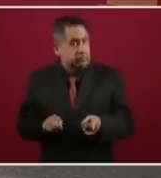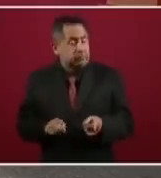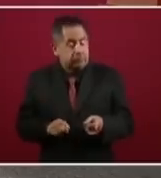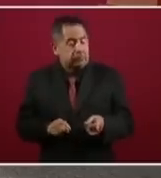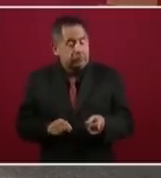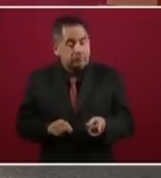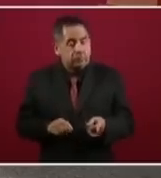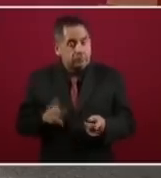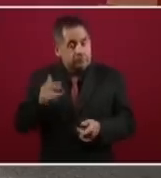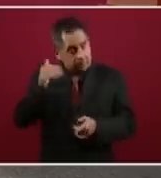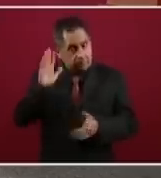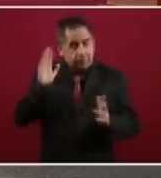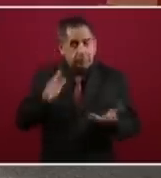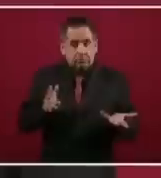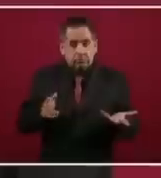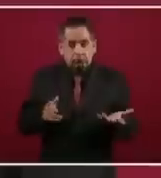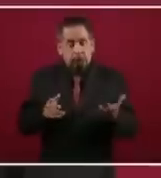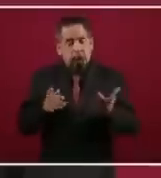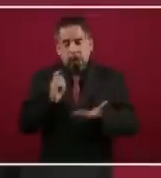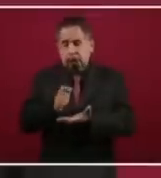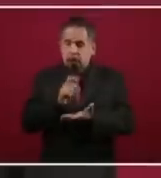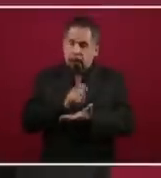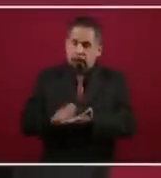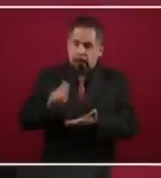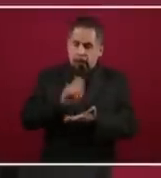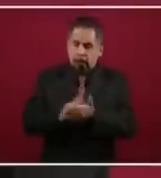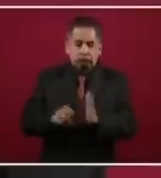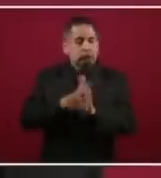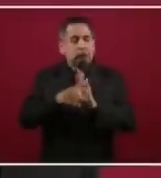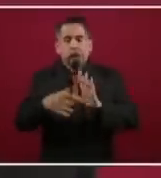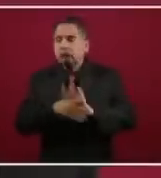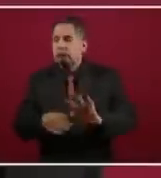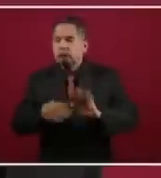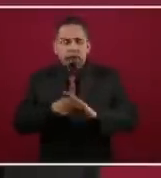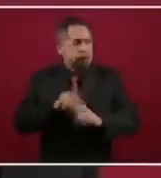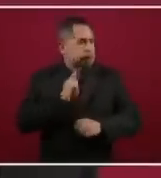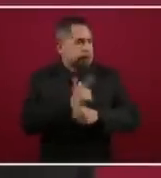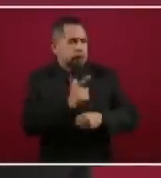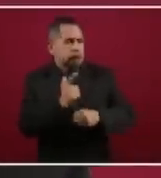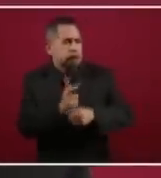Es para escribir el periodismo, porque además